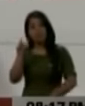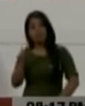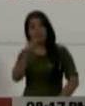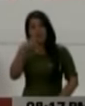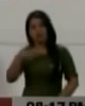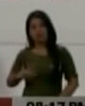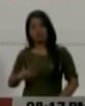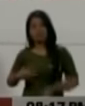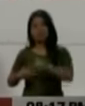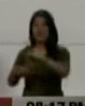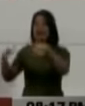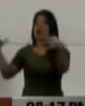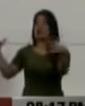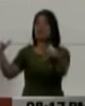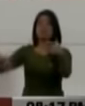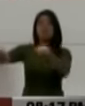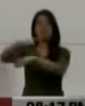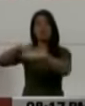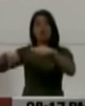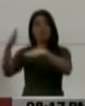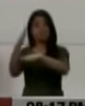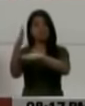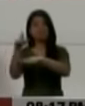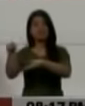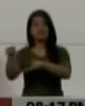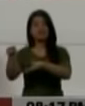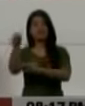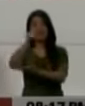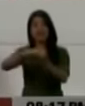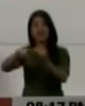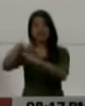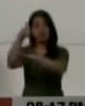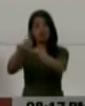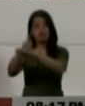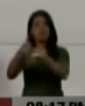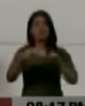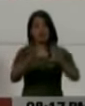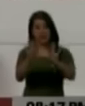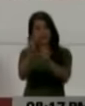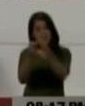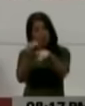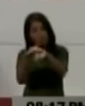perdón, la derecha comenzó a amenazar que había una carta del Papa.